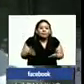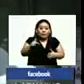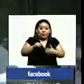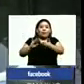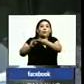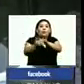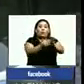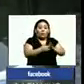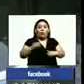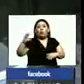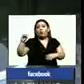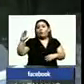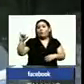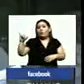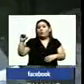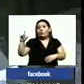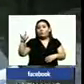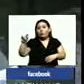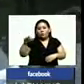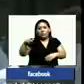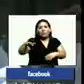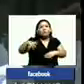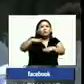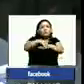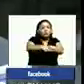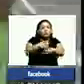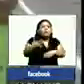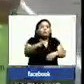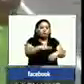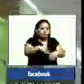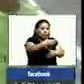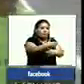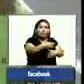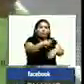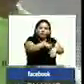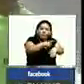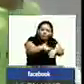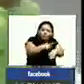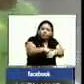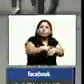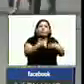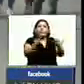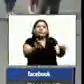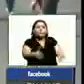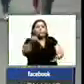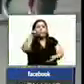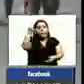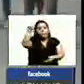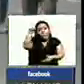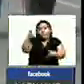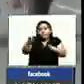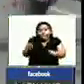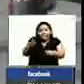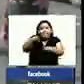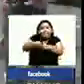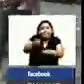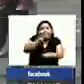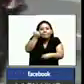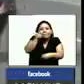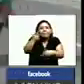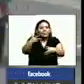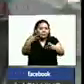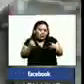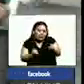comunidad Del Coyolito Hayan espacios Donde los jóvenes Niños y adultos Puedan decir Yo quiero participar Yo quiero